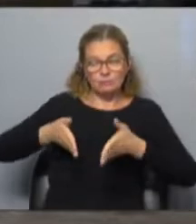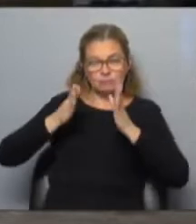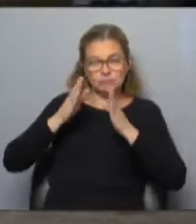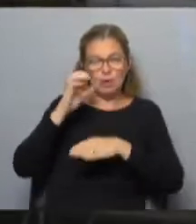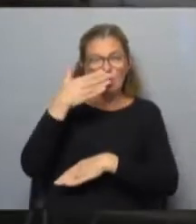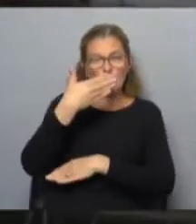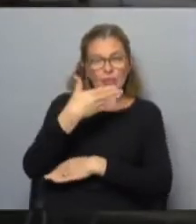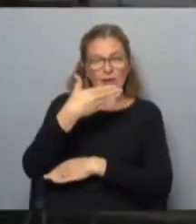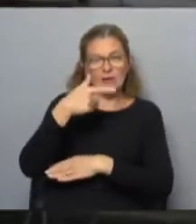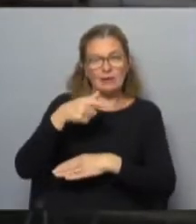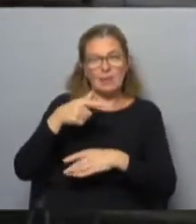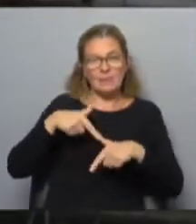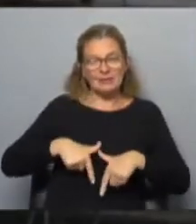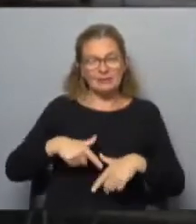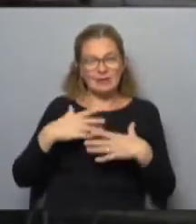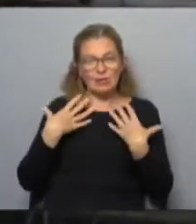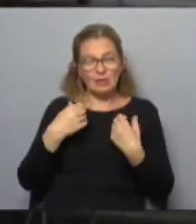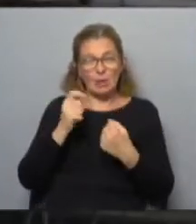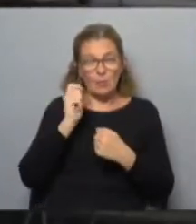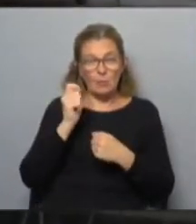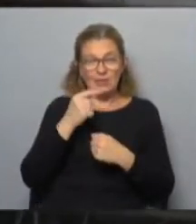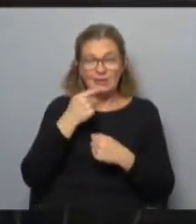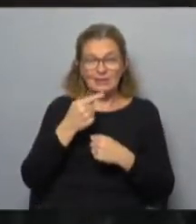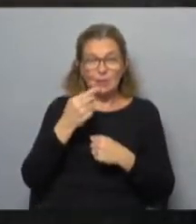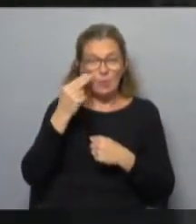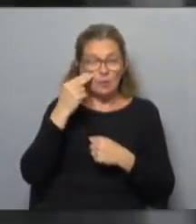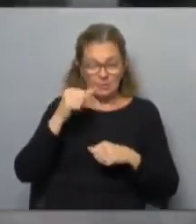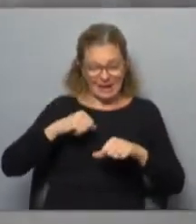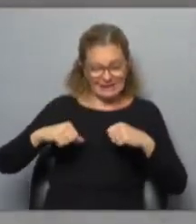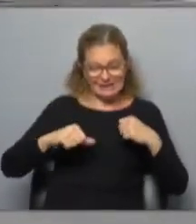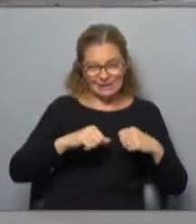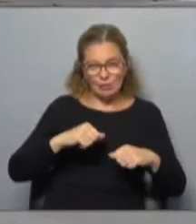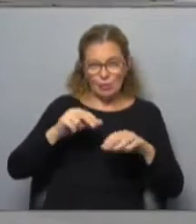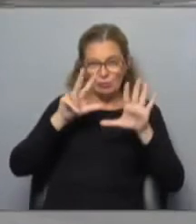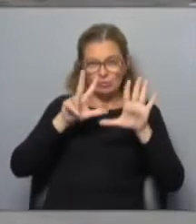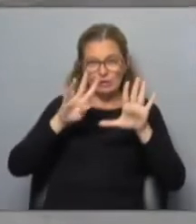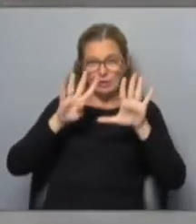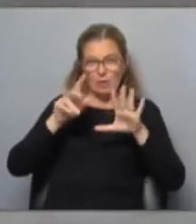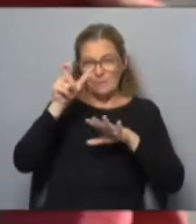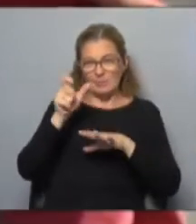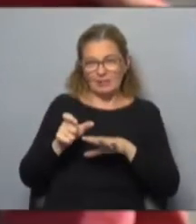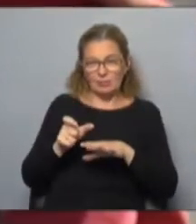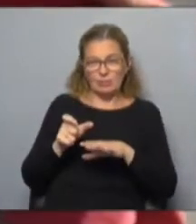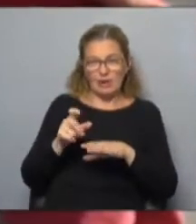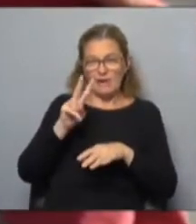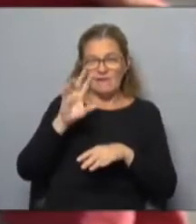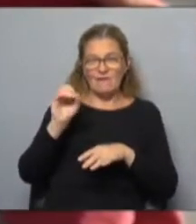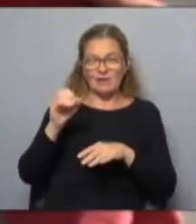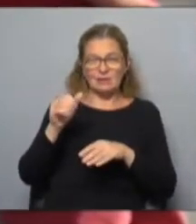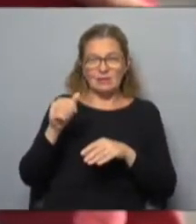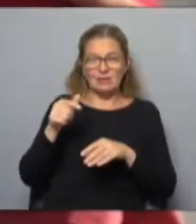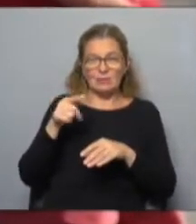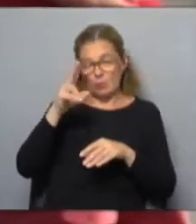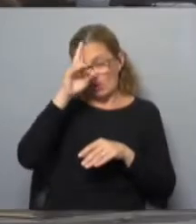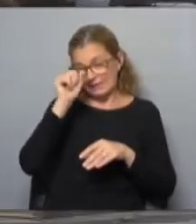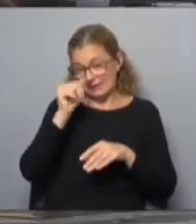al tiempo que el Ministerio de Salud Pública informó que el número de lesionados ascendió a las 89 personas de las cuales 20 se encuentran aún